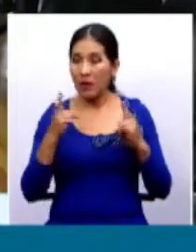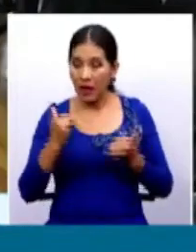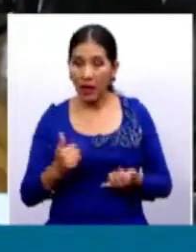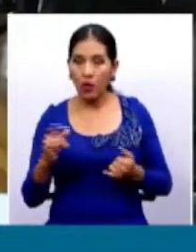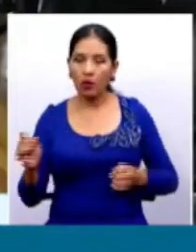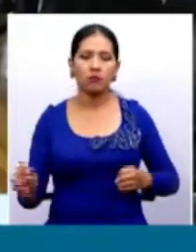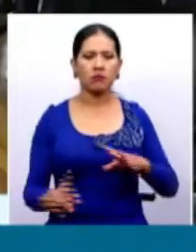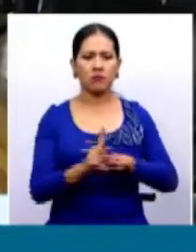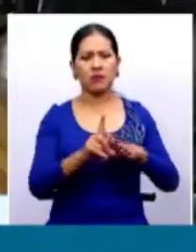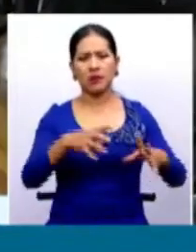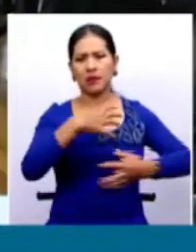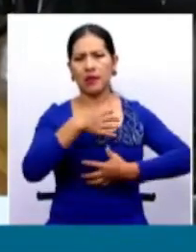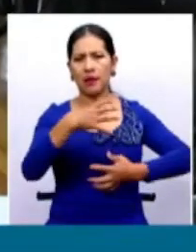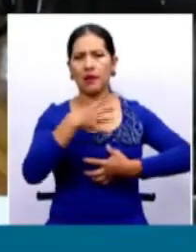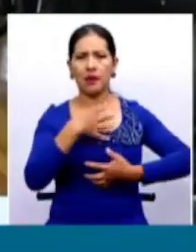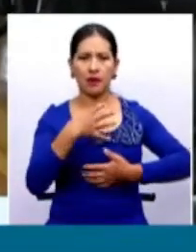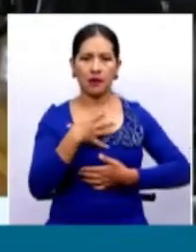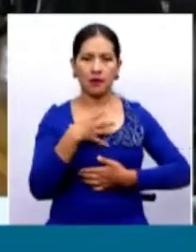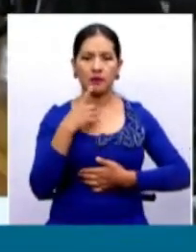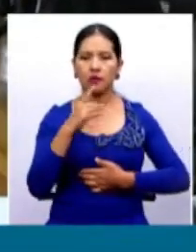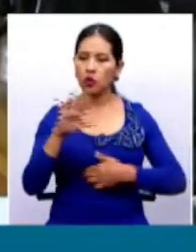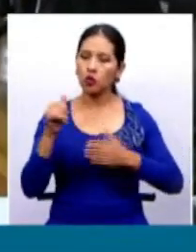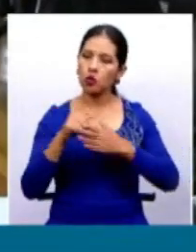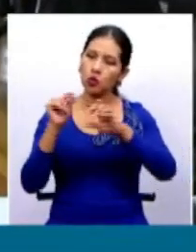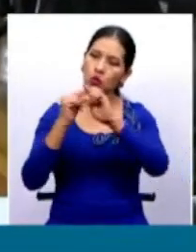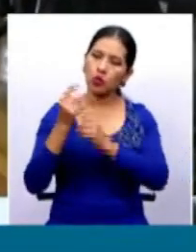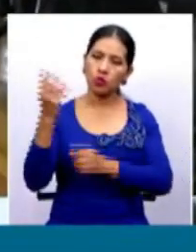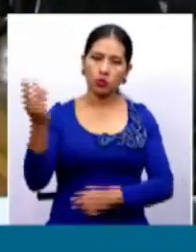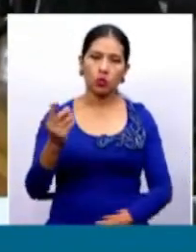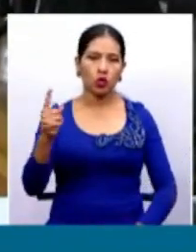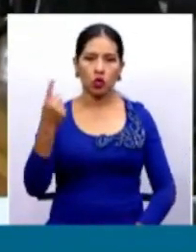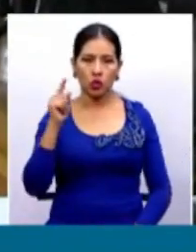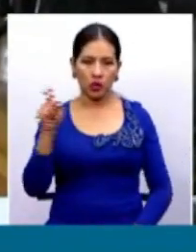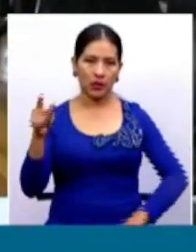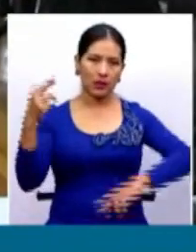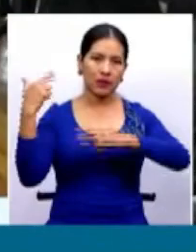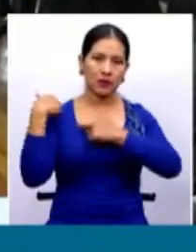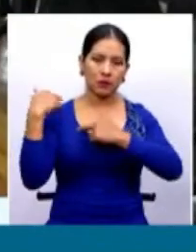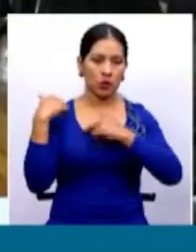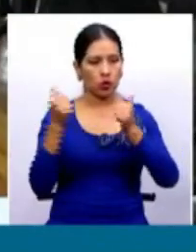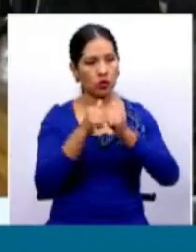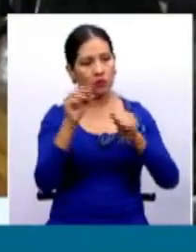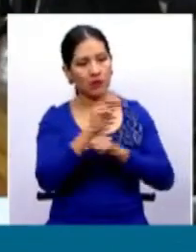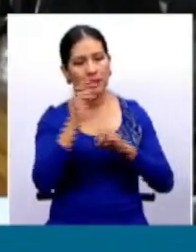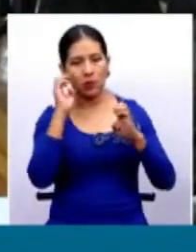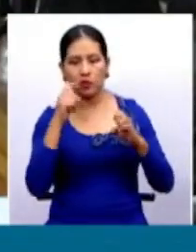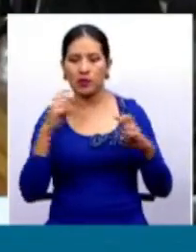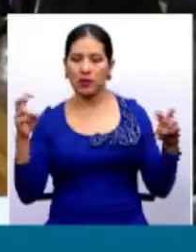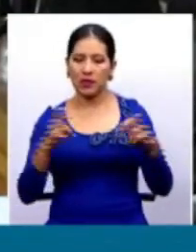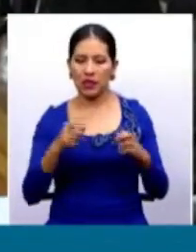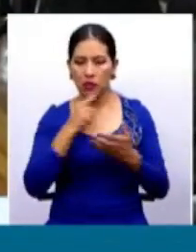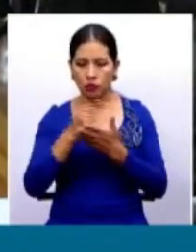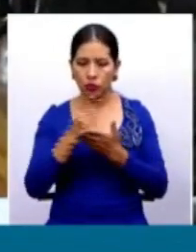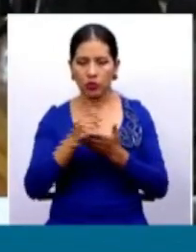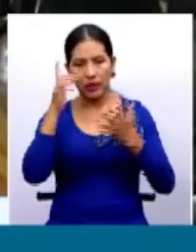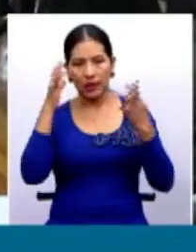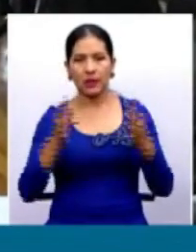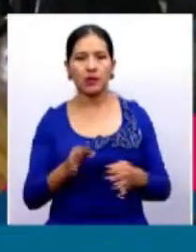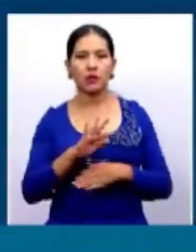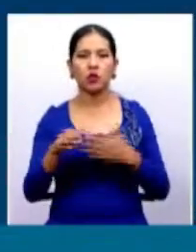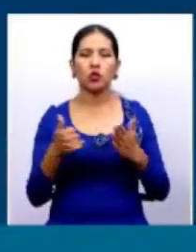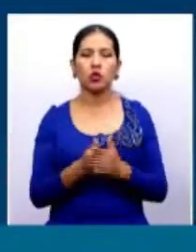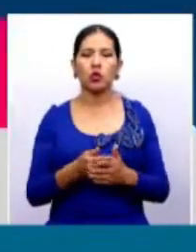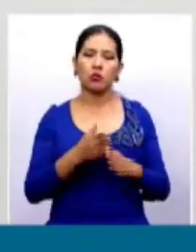que solamente con la parte sindical ctv y Ministerio de Educación sentemos debatamos y definamos